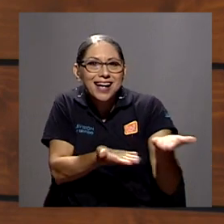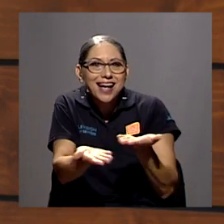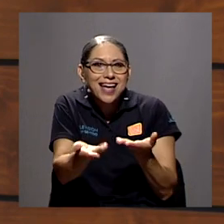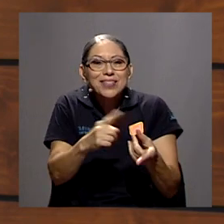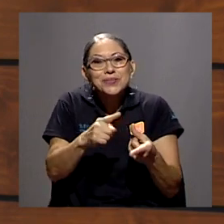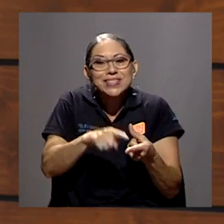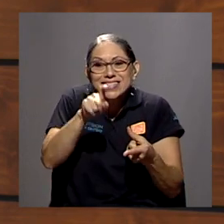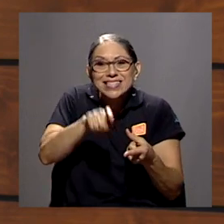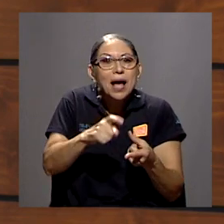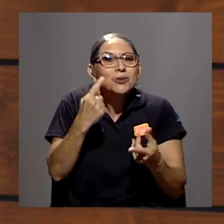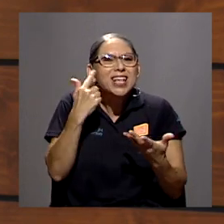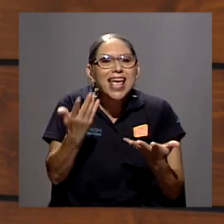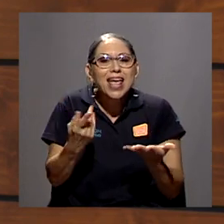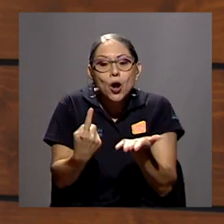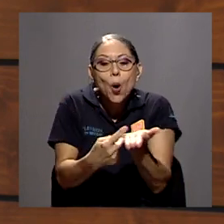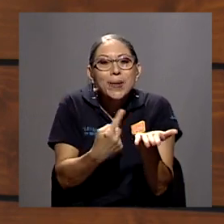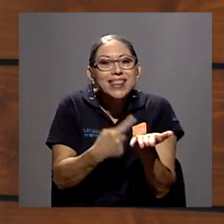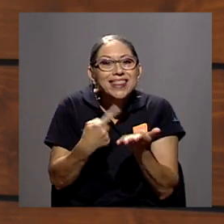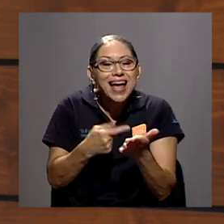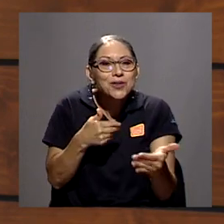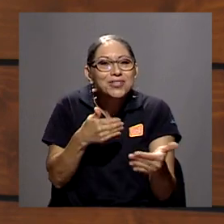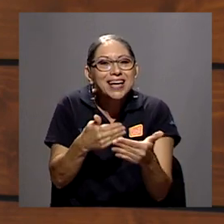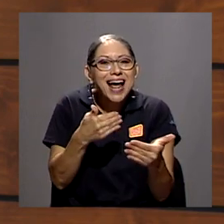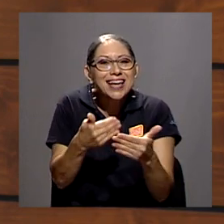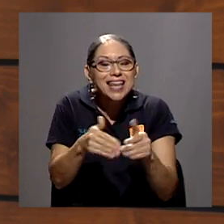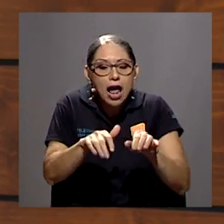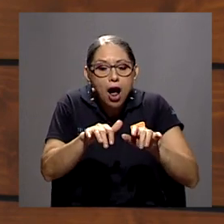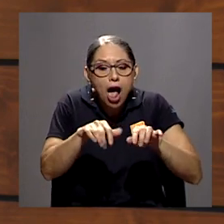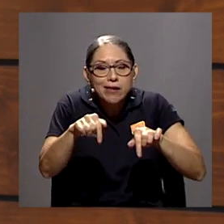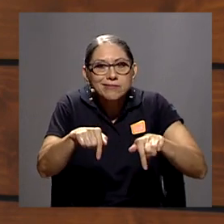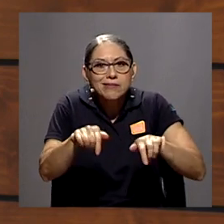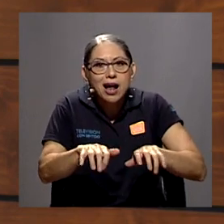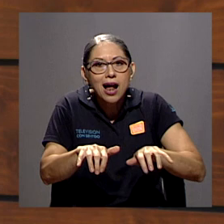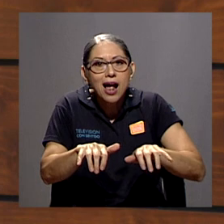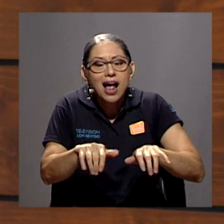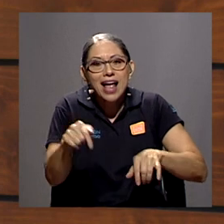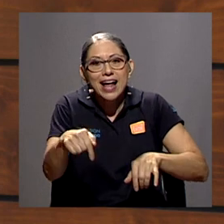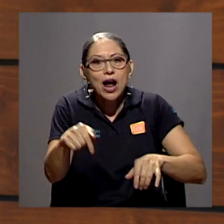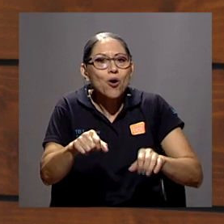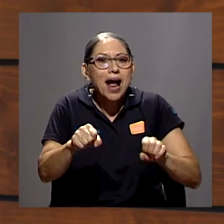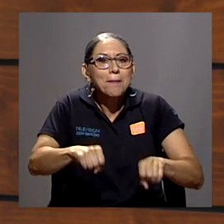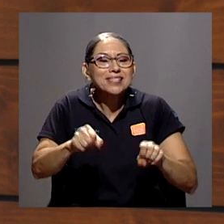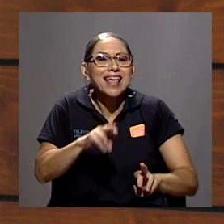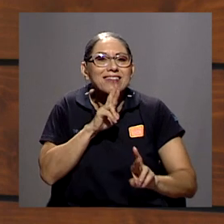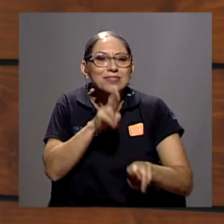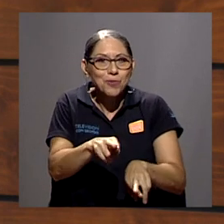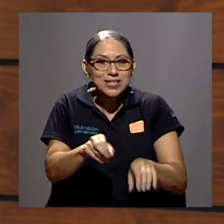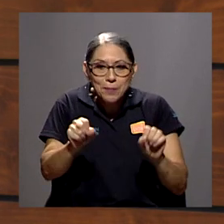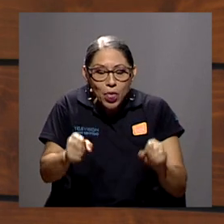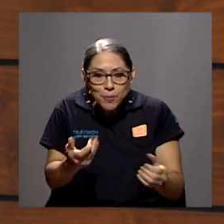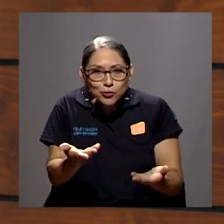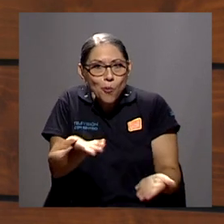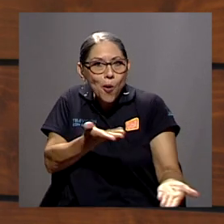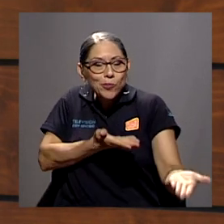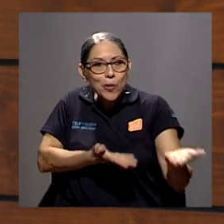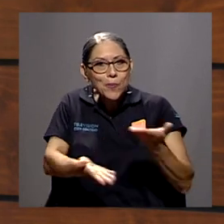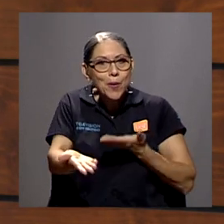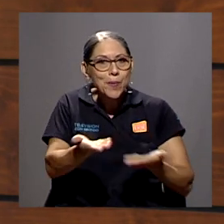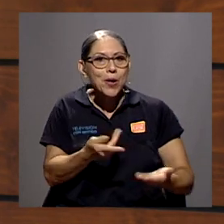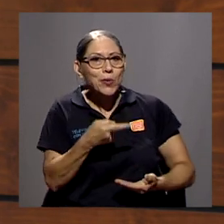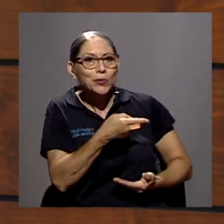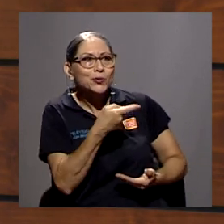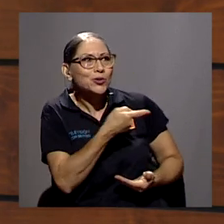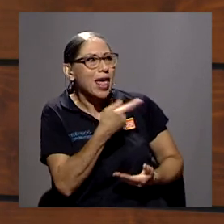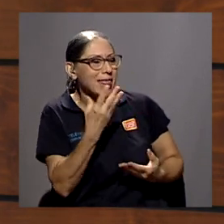cercanía con la capacidad de respuesta que tengamos que podemos obtener un mayor entendimiento como lo vienen ustedes